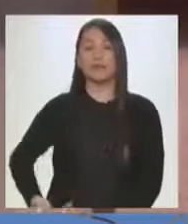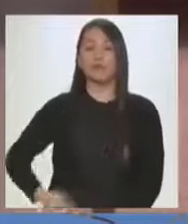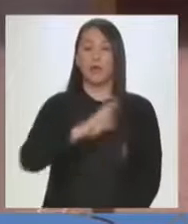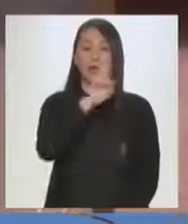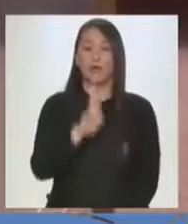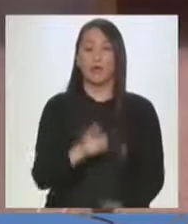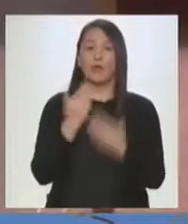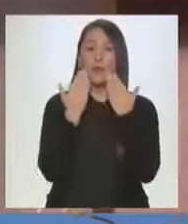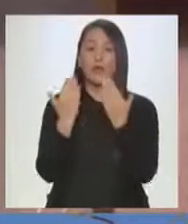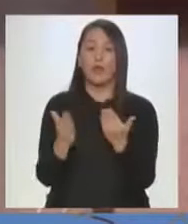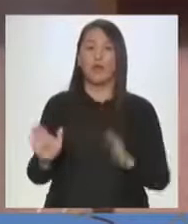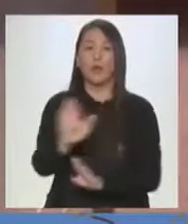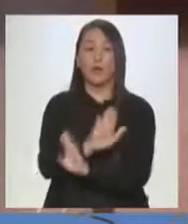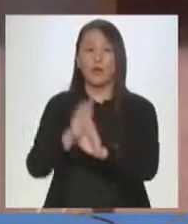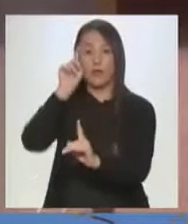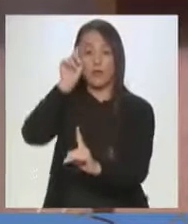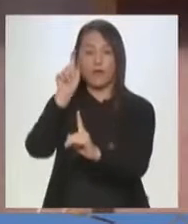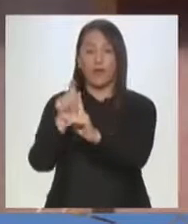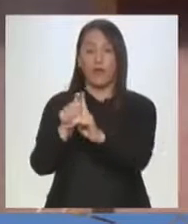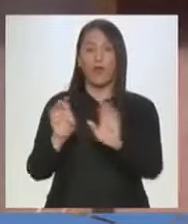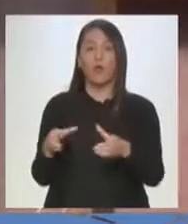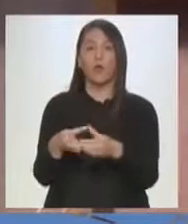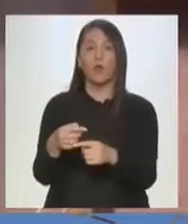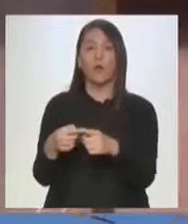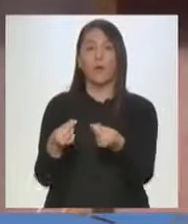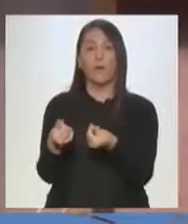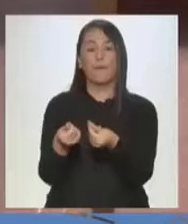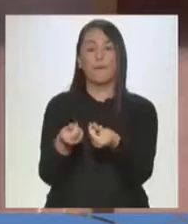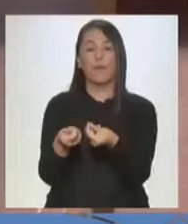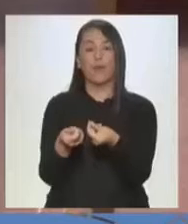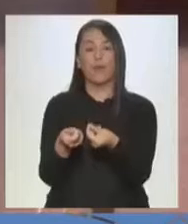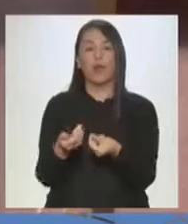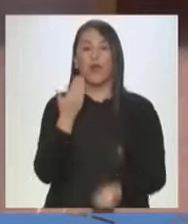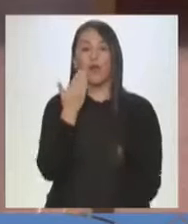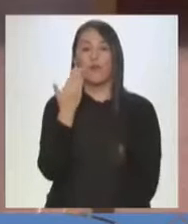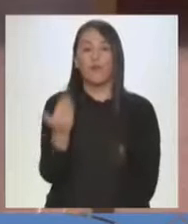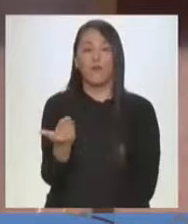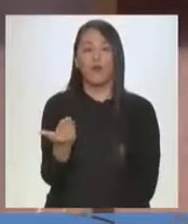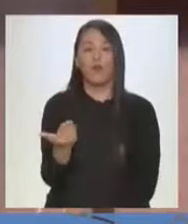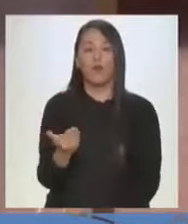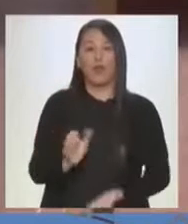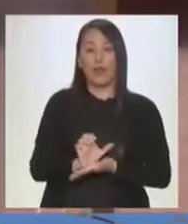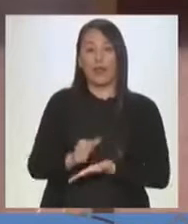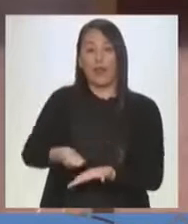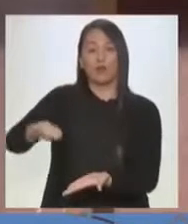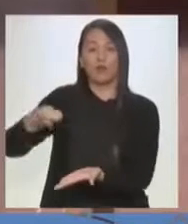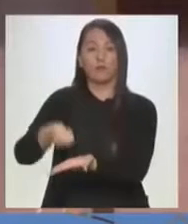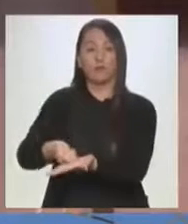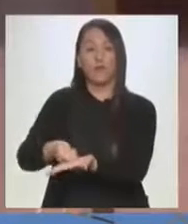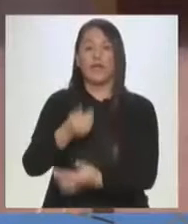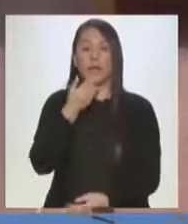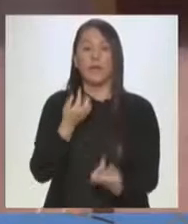es entregar una protección enfocada a la clase media a través del otorgamiento de un bono con cargo a recursos fiscales, así como también